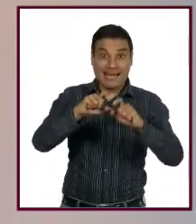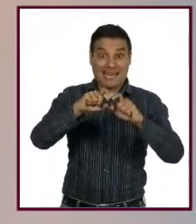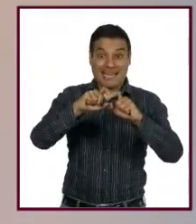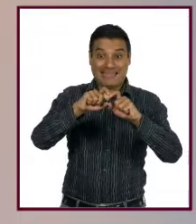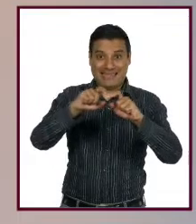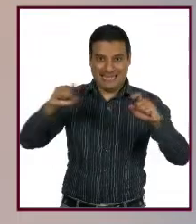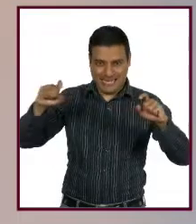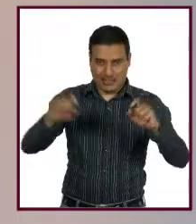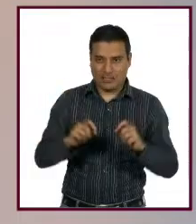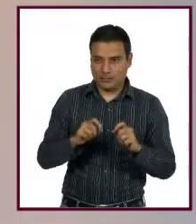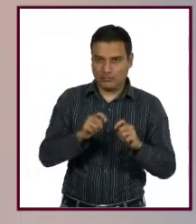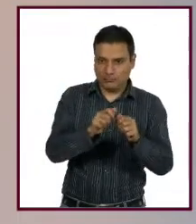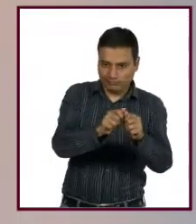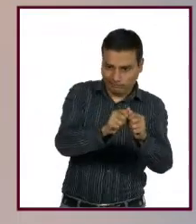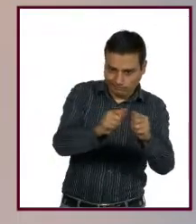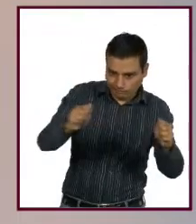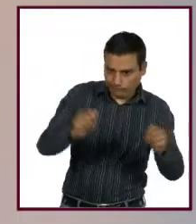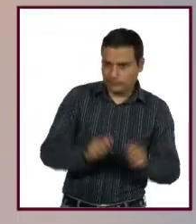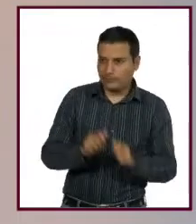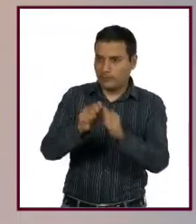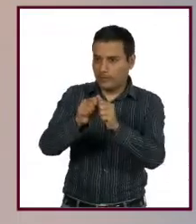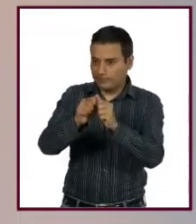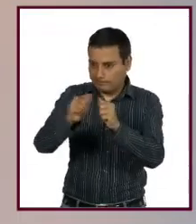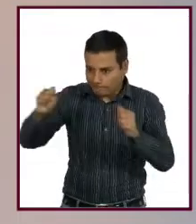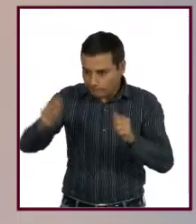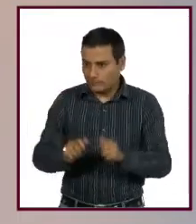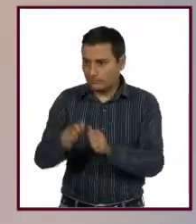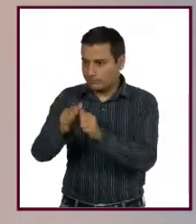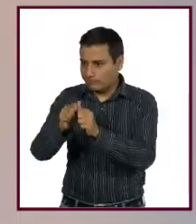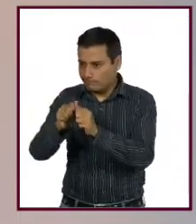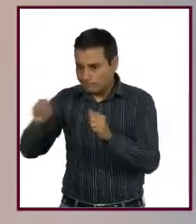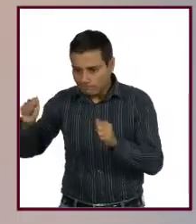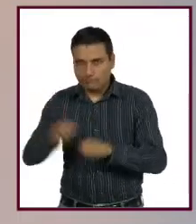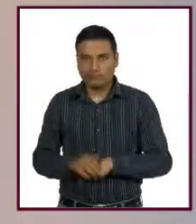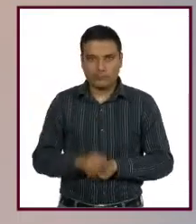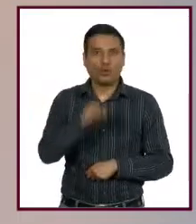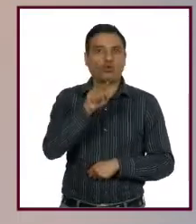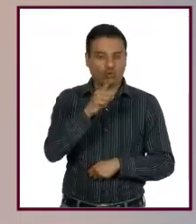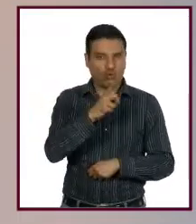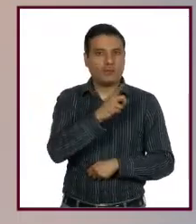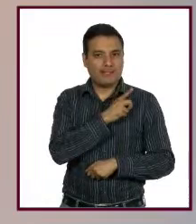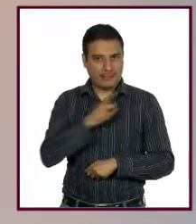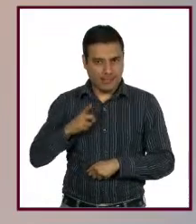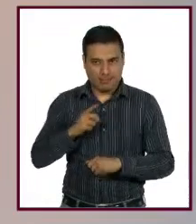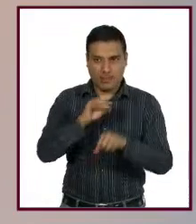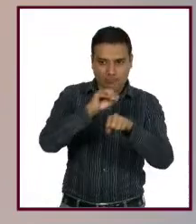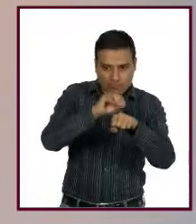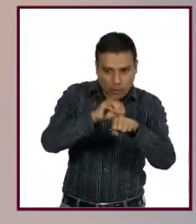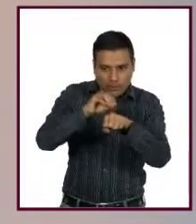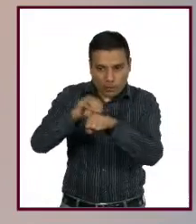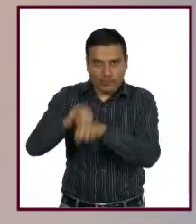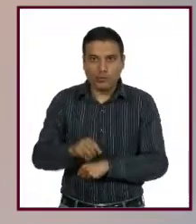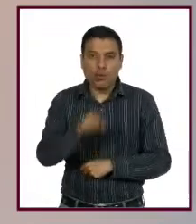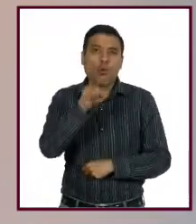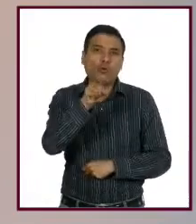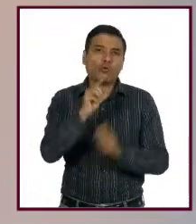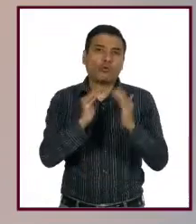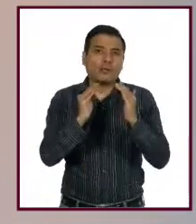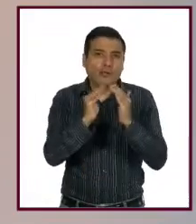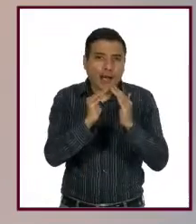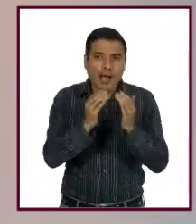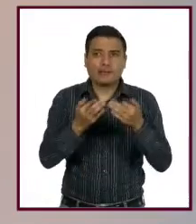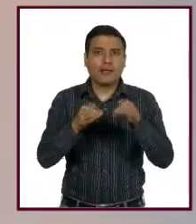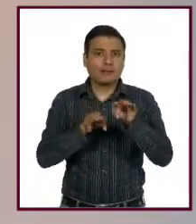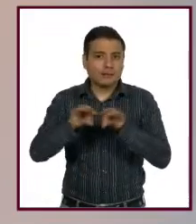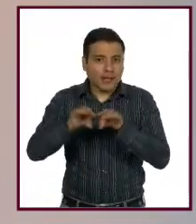etiquetas como esto es nocivo, esto no se consume, identificar en qué lugares de nuestra casa, en qué lugares de nuestro trabajo